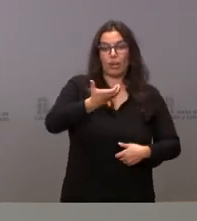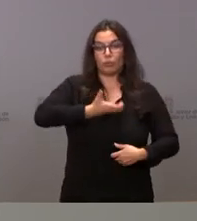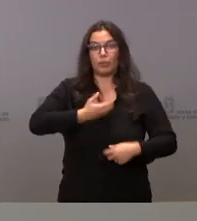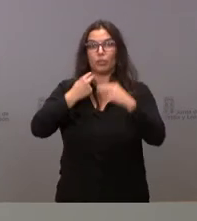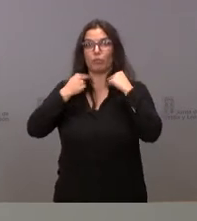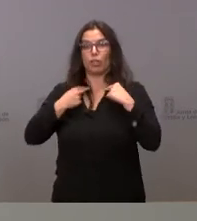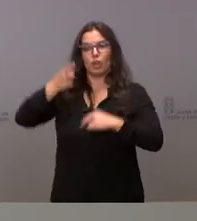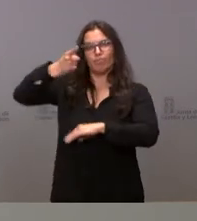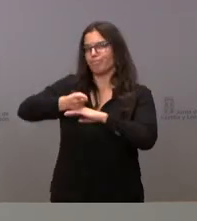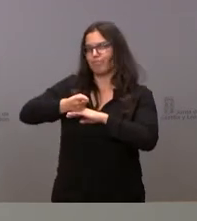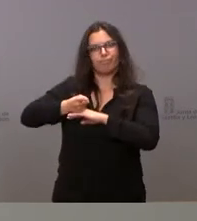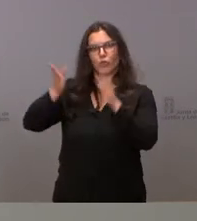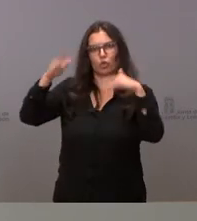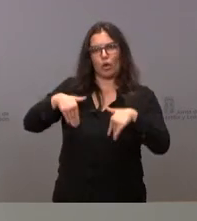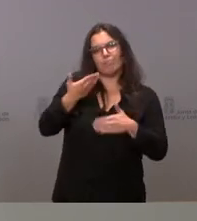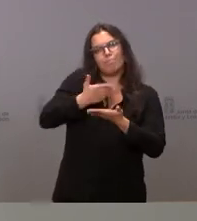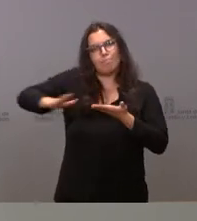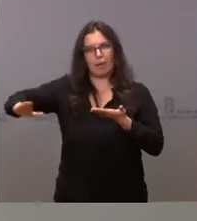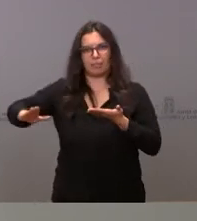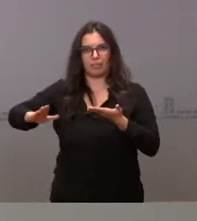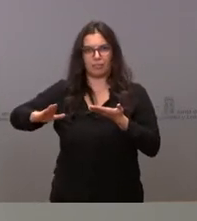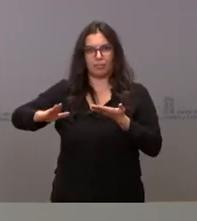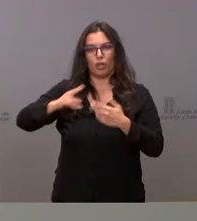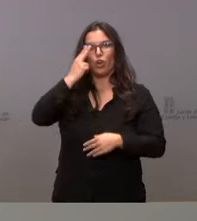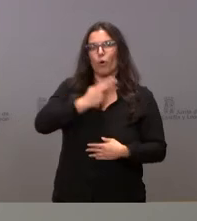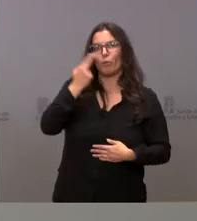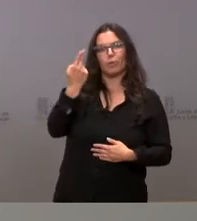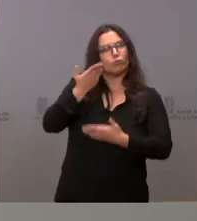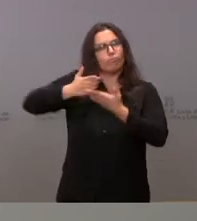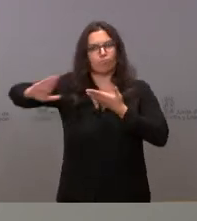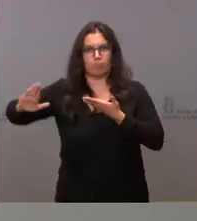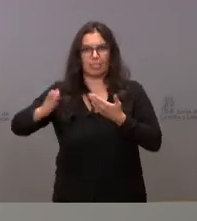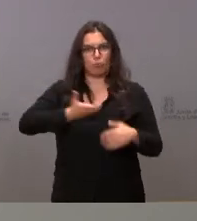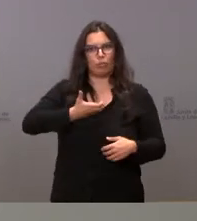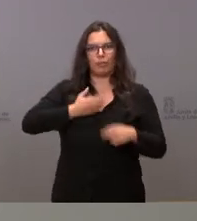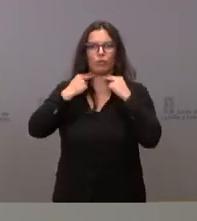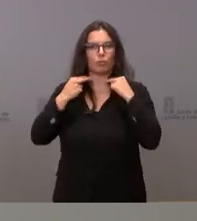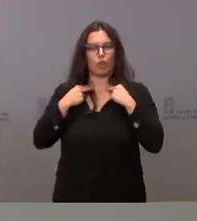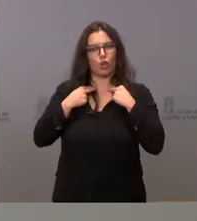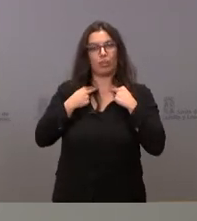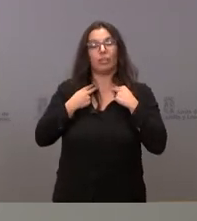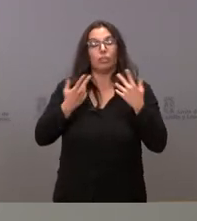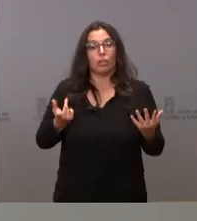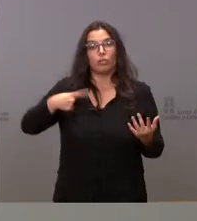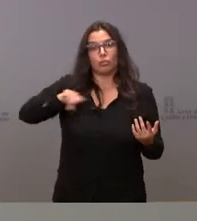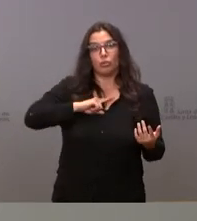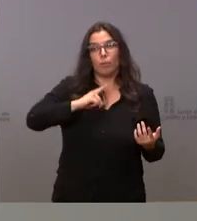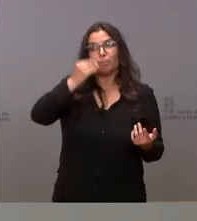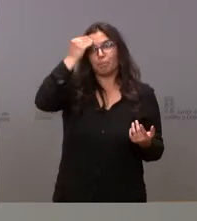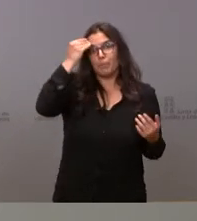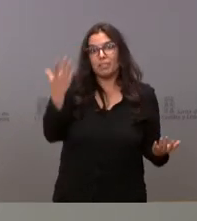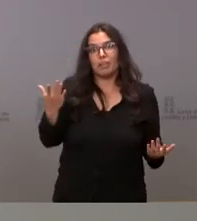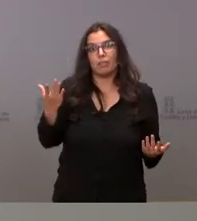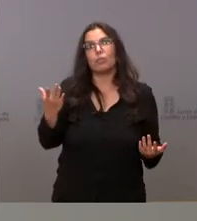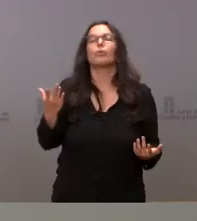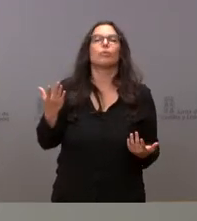del cumplimiento de las obligaciones o de los compromisos que aparecen en el texto legal. Hemos pensado que